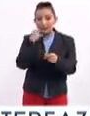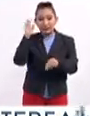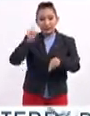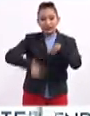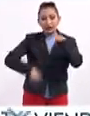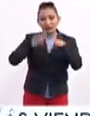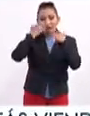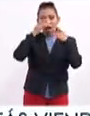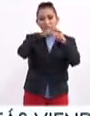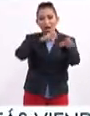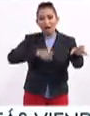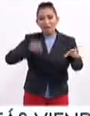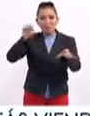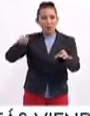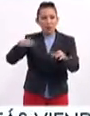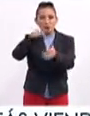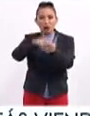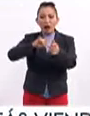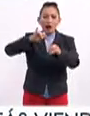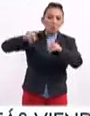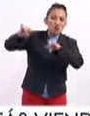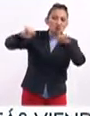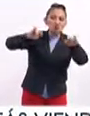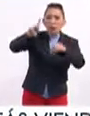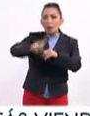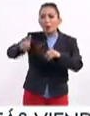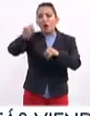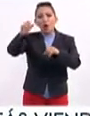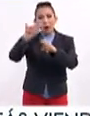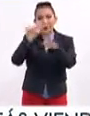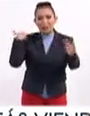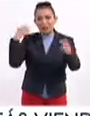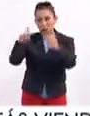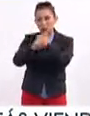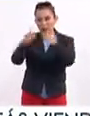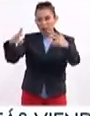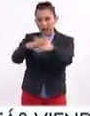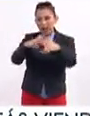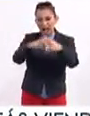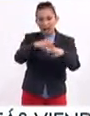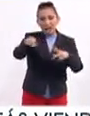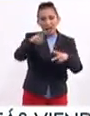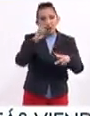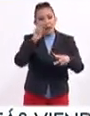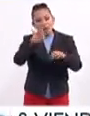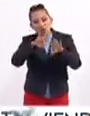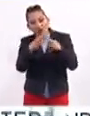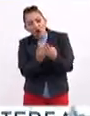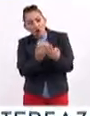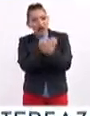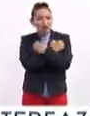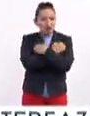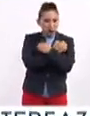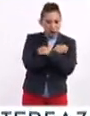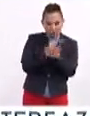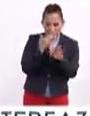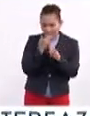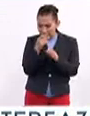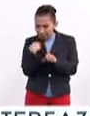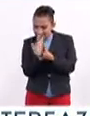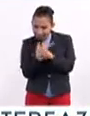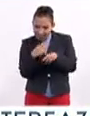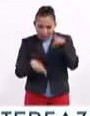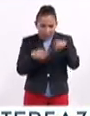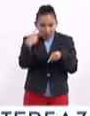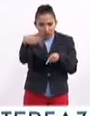la deserción, característica de zonas rurales o donde se vivió el conflicto armado, desarrollando modelos flexibles de educación que se adapten